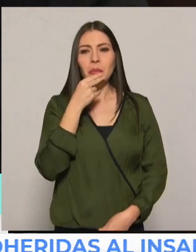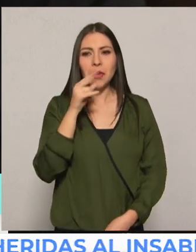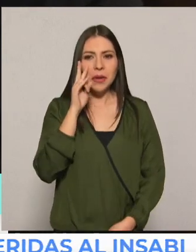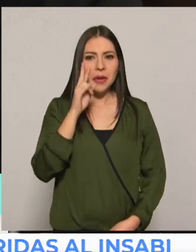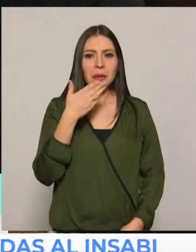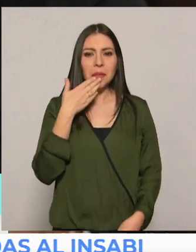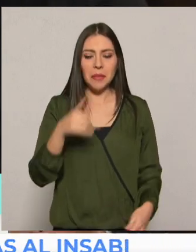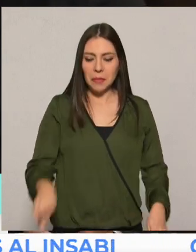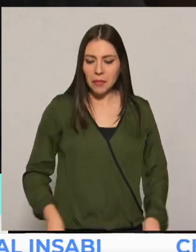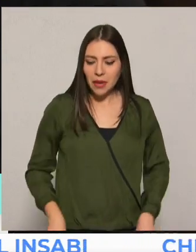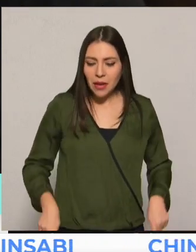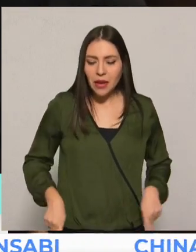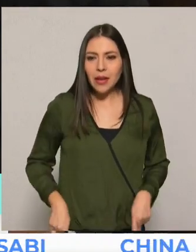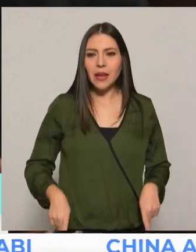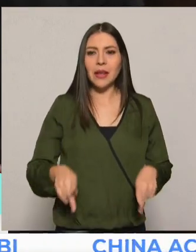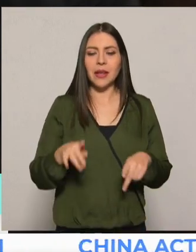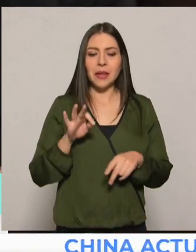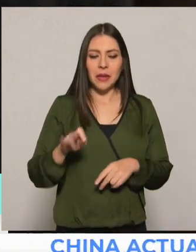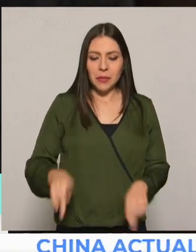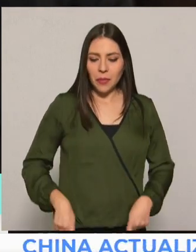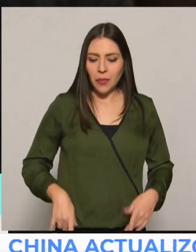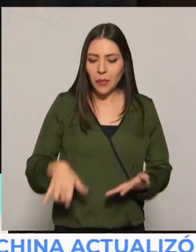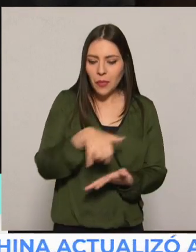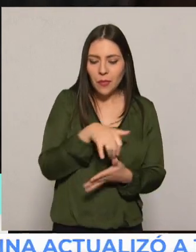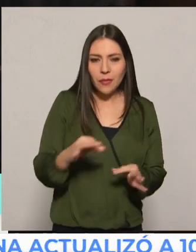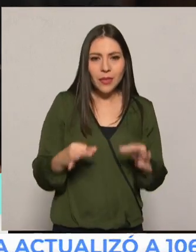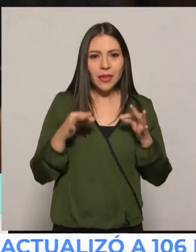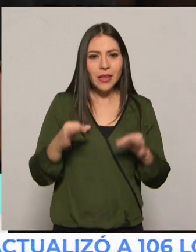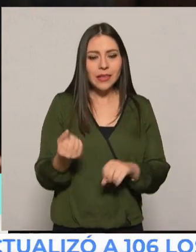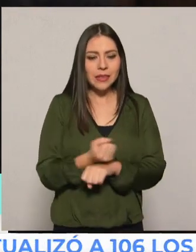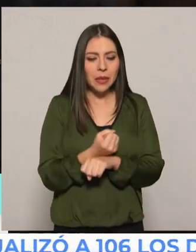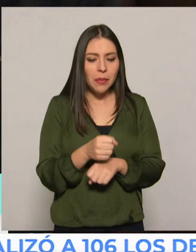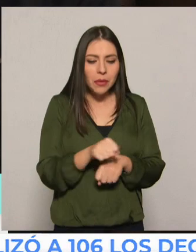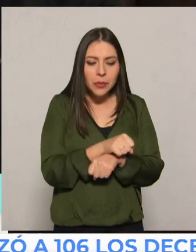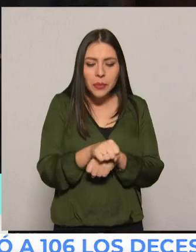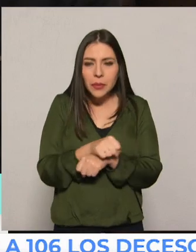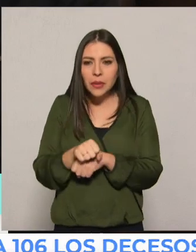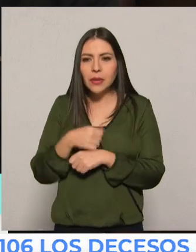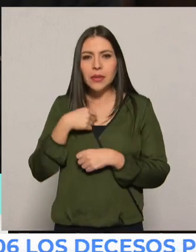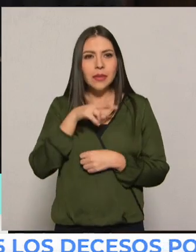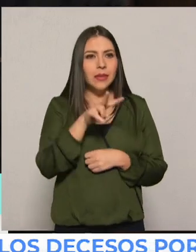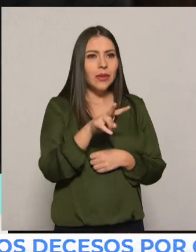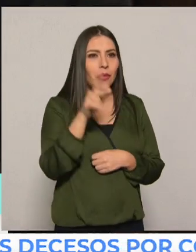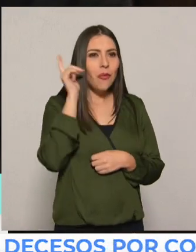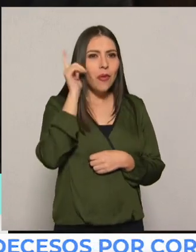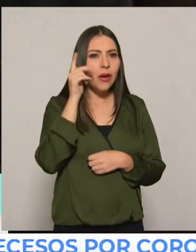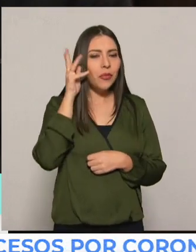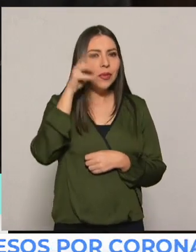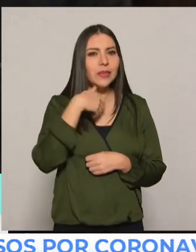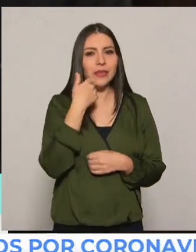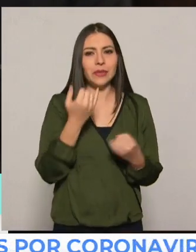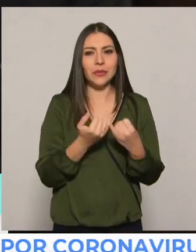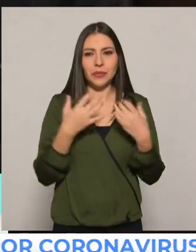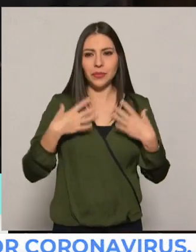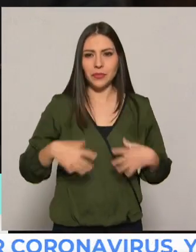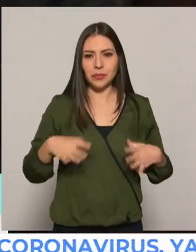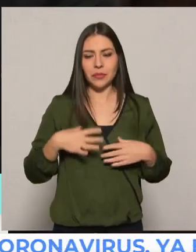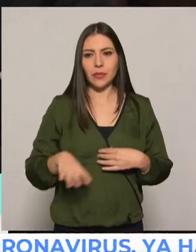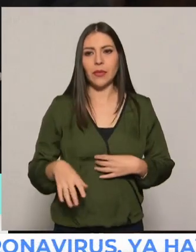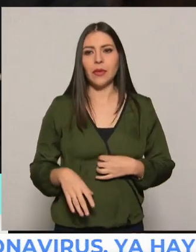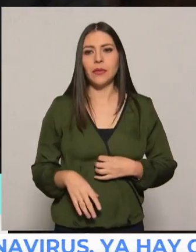bien planchado, bien boleado, con su cinto y todo. Yo decía, me gustaría vestirme así. Me llamó la